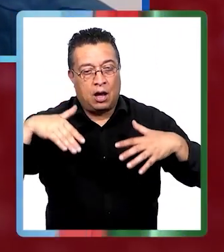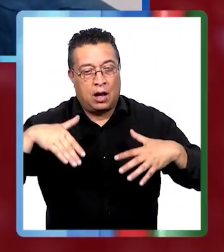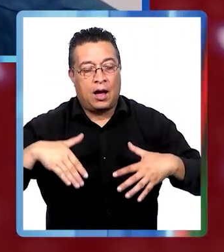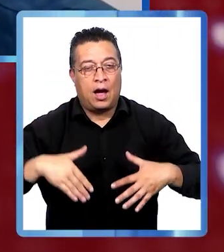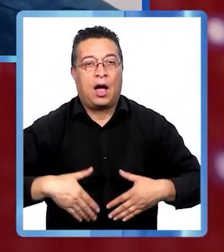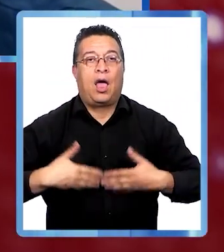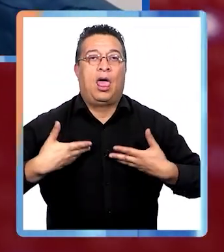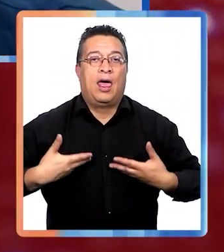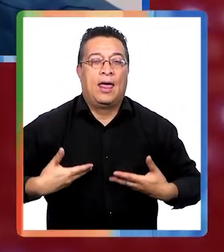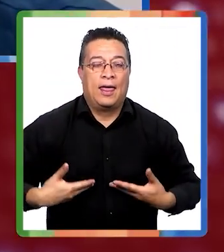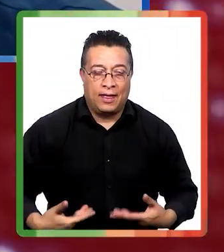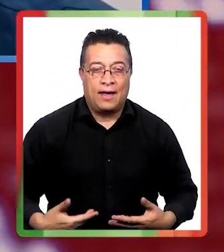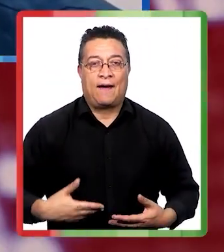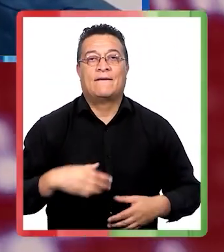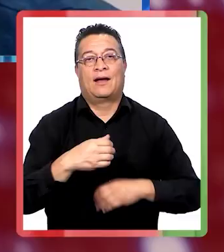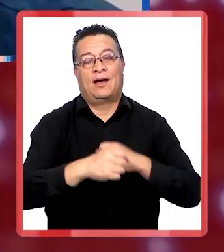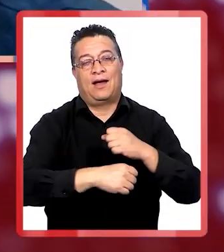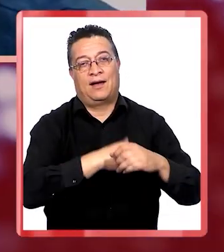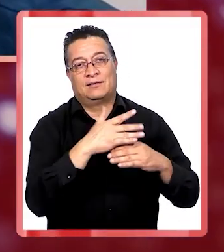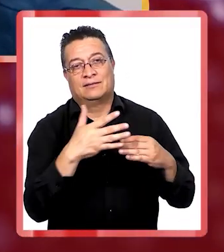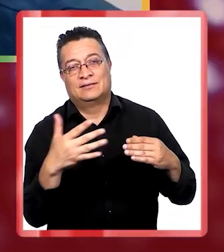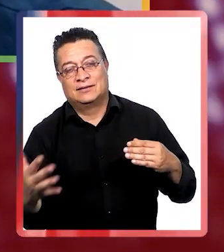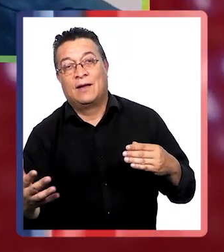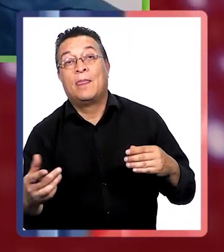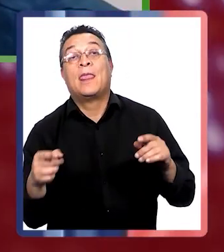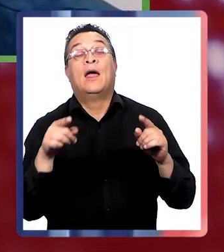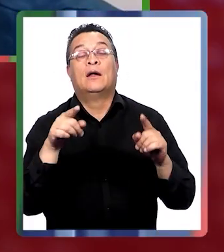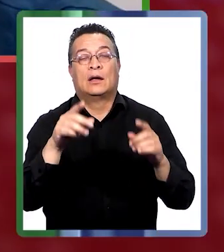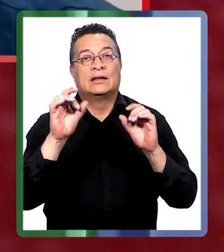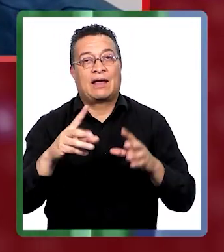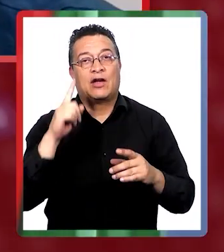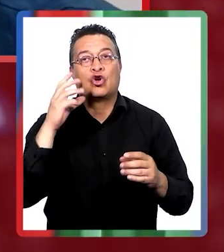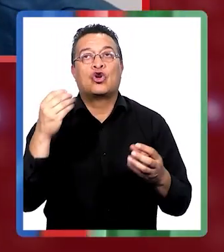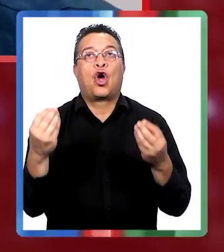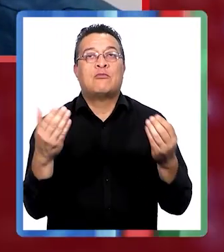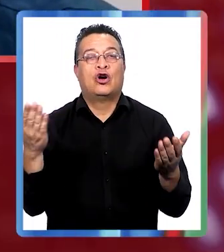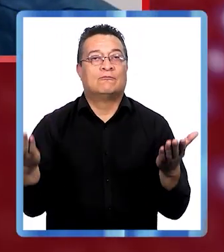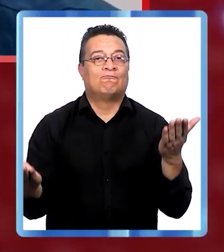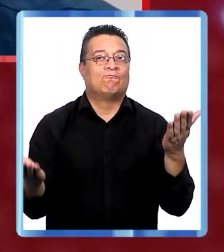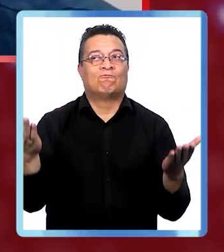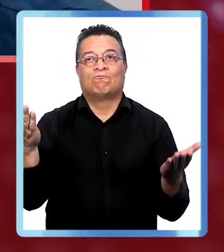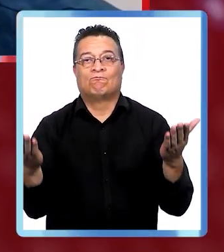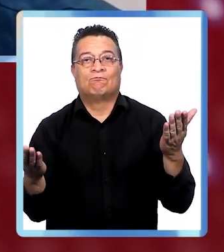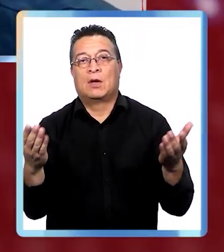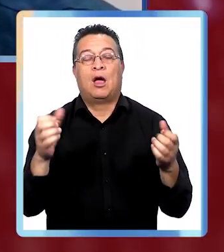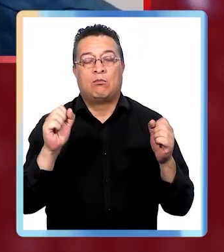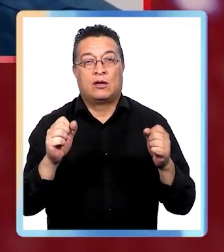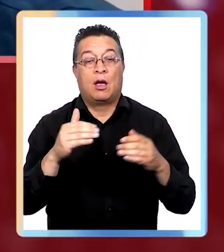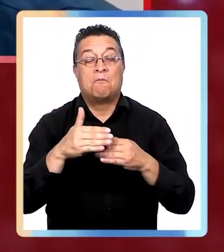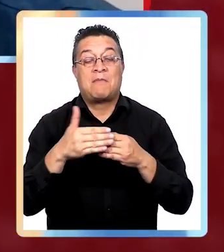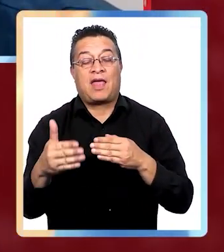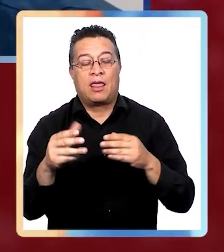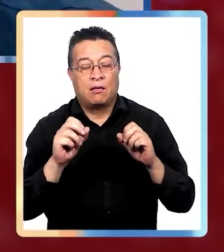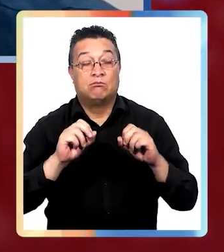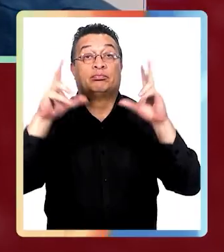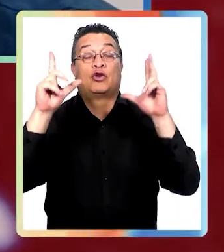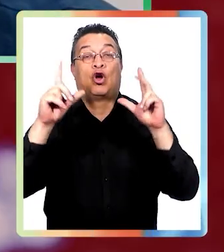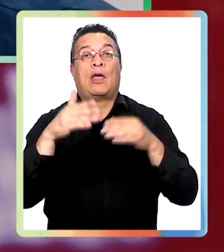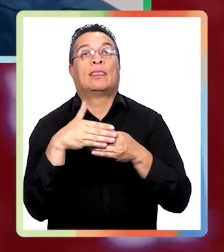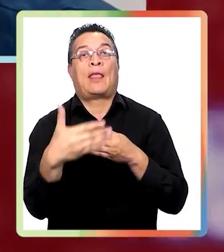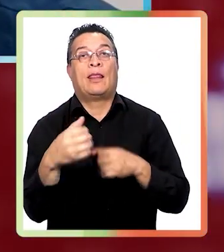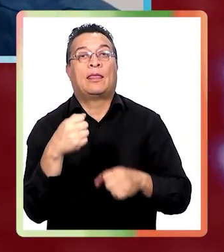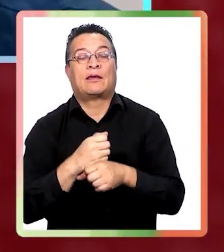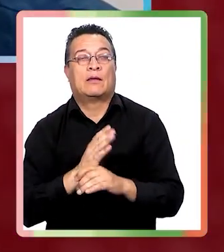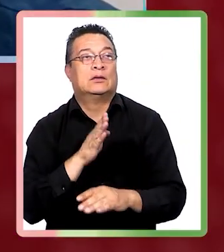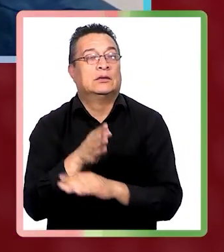y físico que habíamos conversado y que uno tiene que saber cómo sopesar, ¿no? Uno no puede despertarse más tarde porque